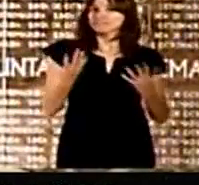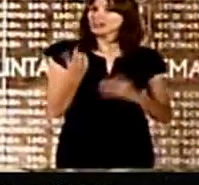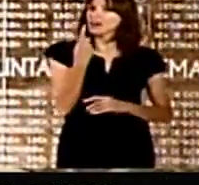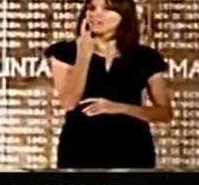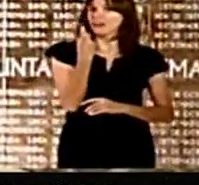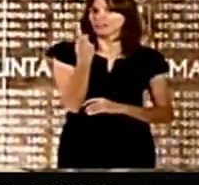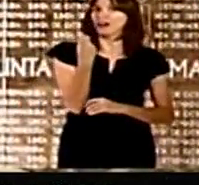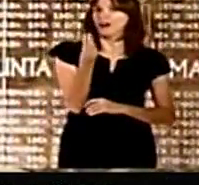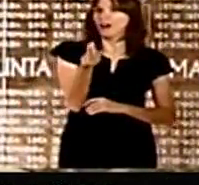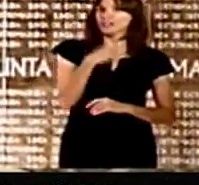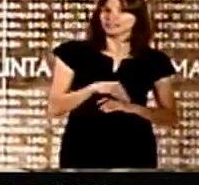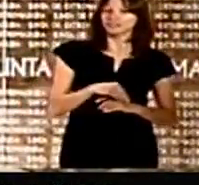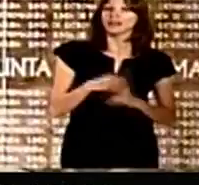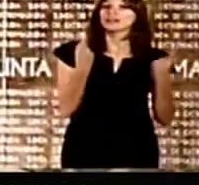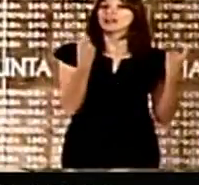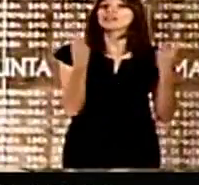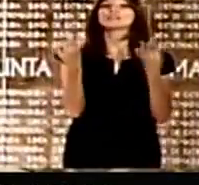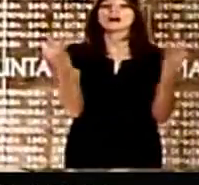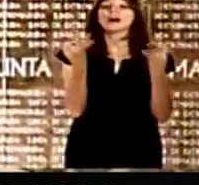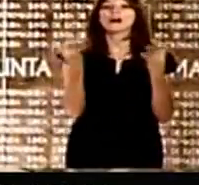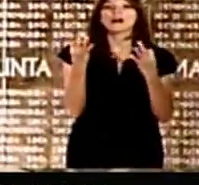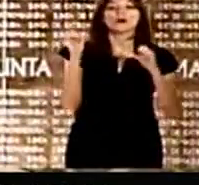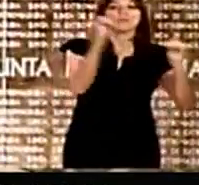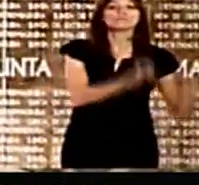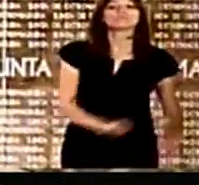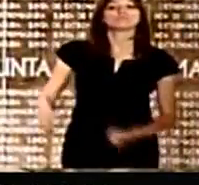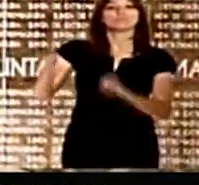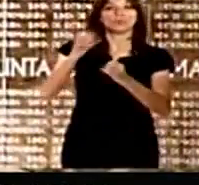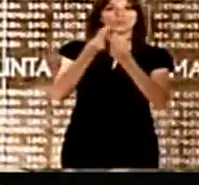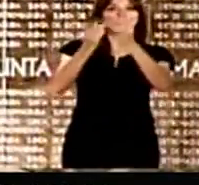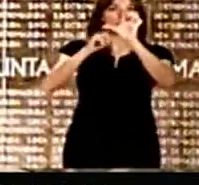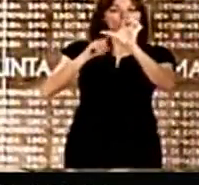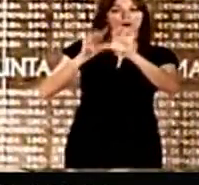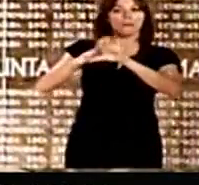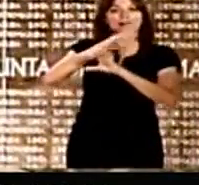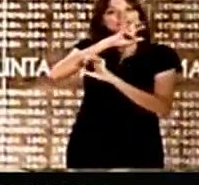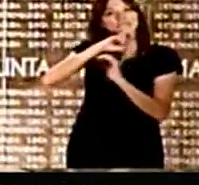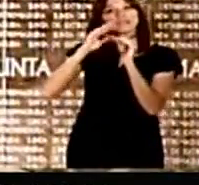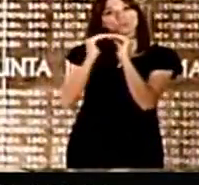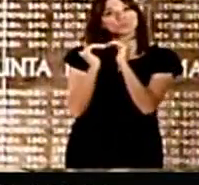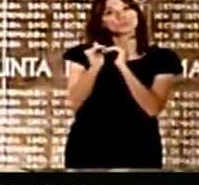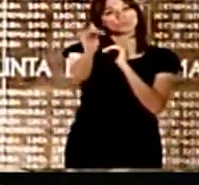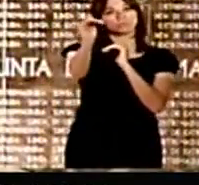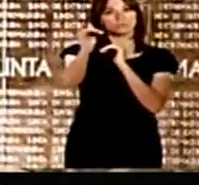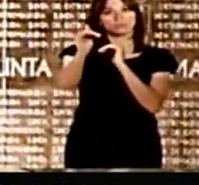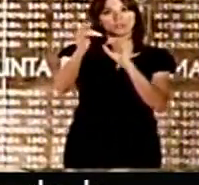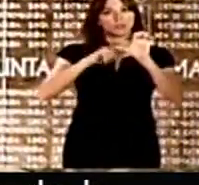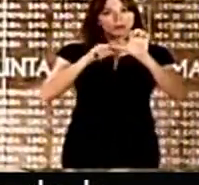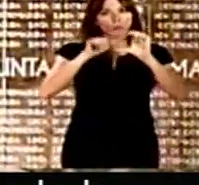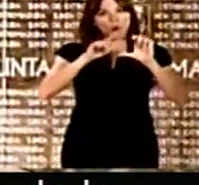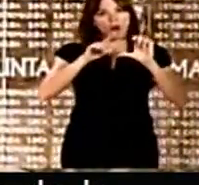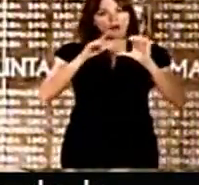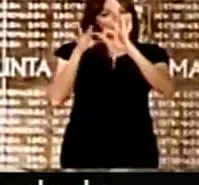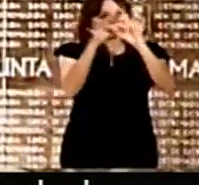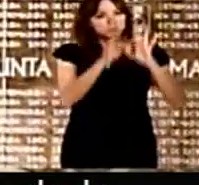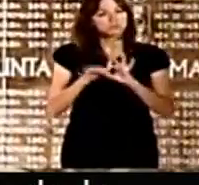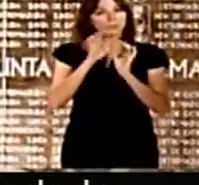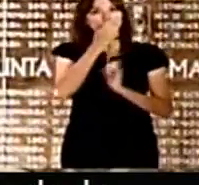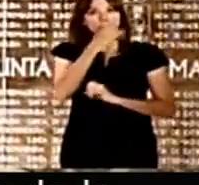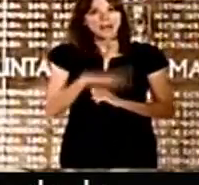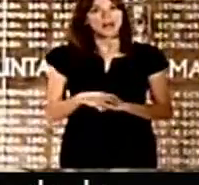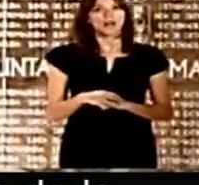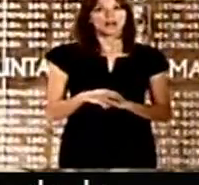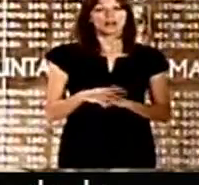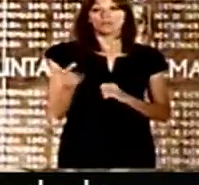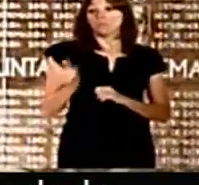y necesitan, por tanto, de la protección pública para mantenerlo, para mantener el equilibrio territorial, para mantener la igualdad de